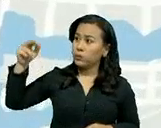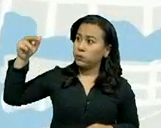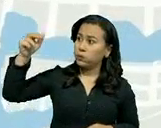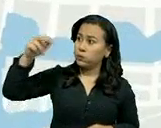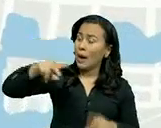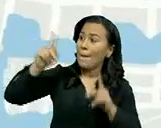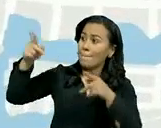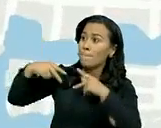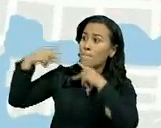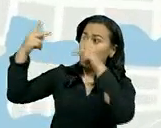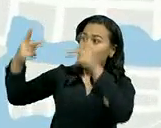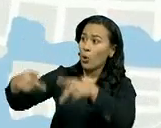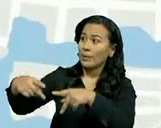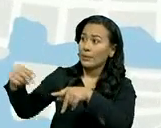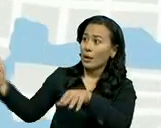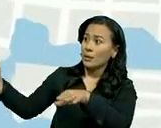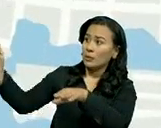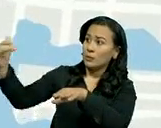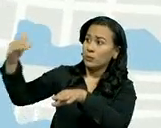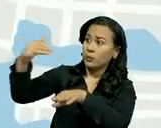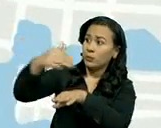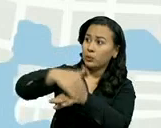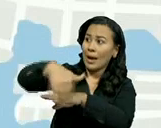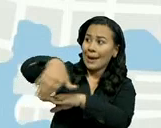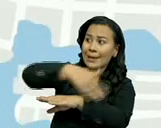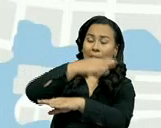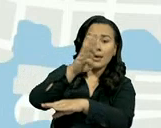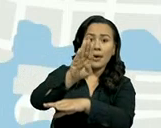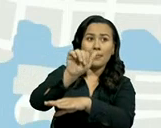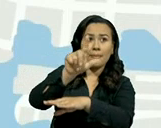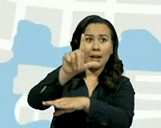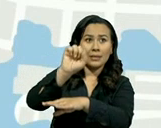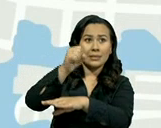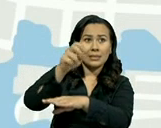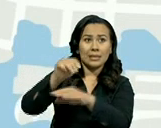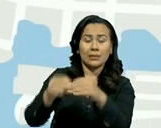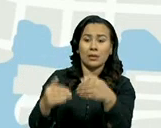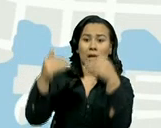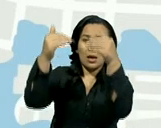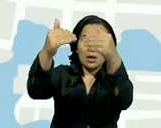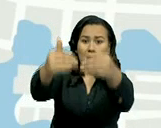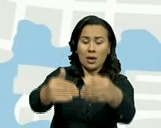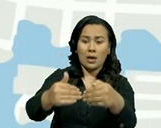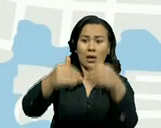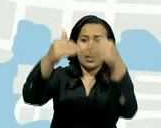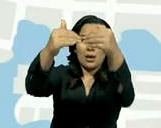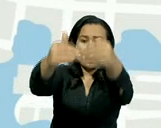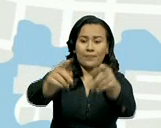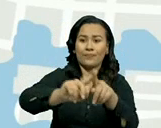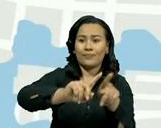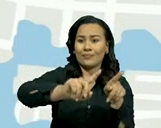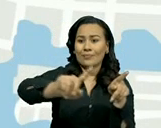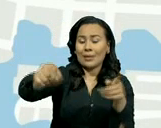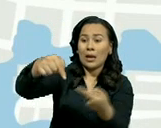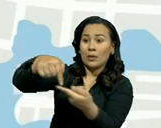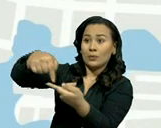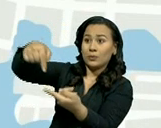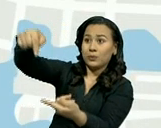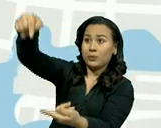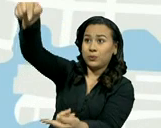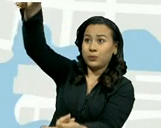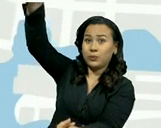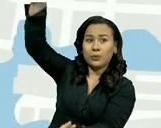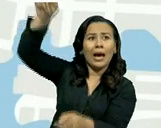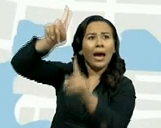mismo nombre, para dirigirse por las calles Balsas y Buenafuente hasta el sector del Cisne 2, donde se encuentra la plazoleta del